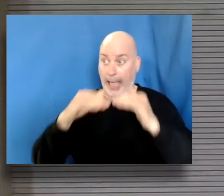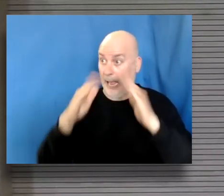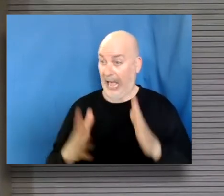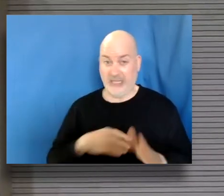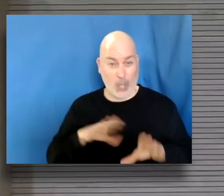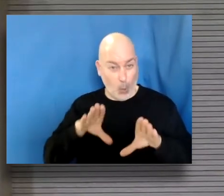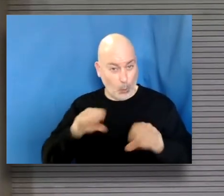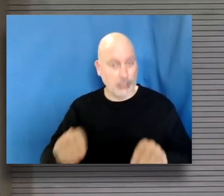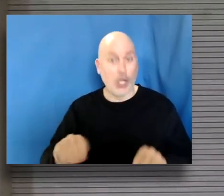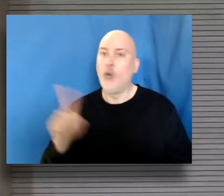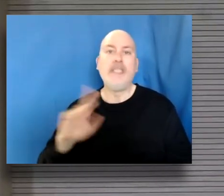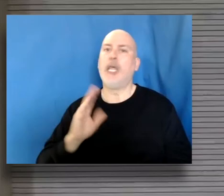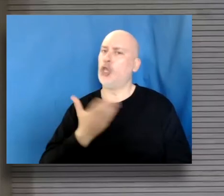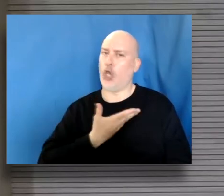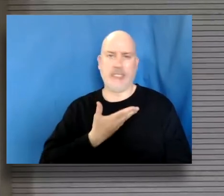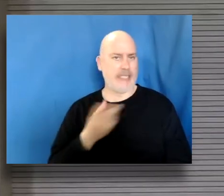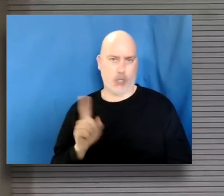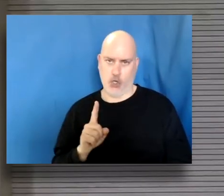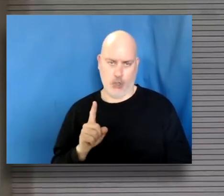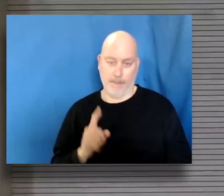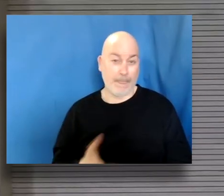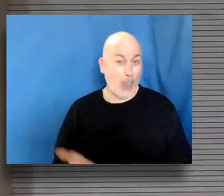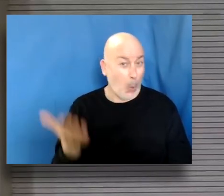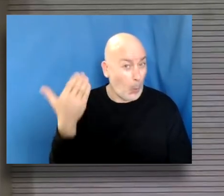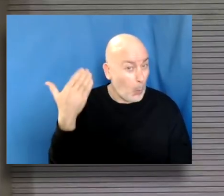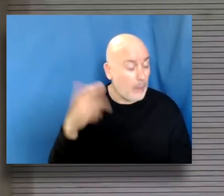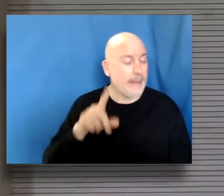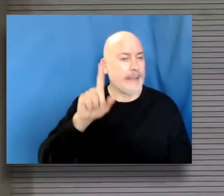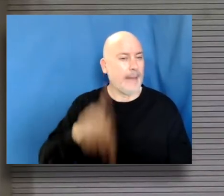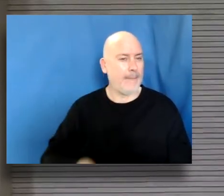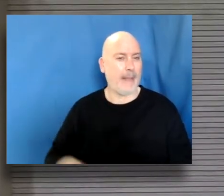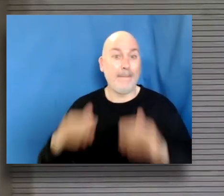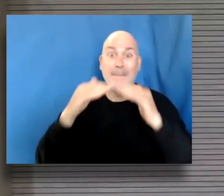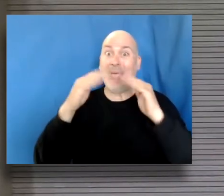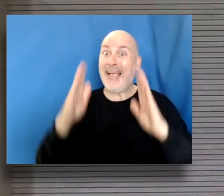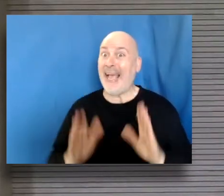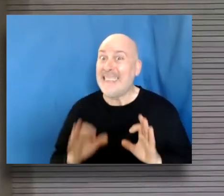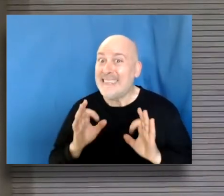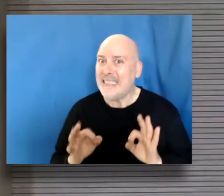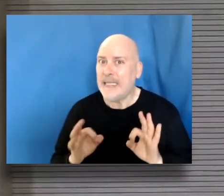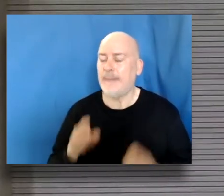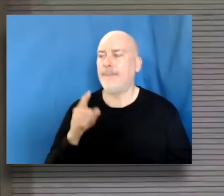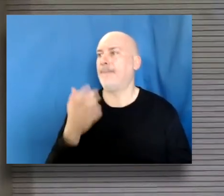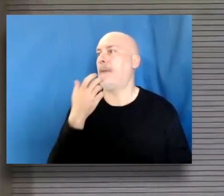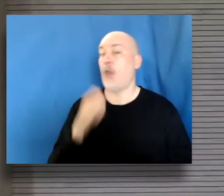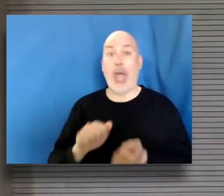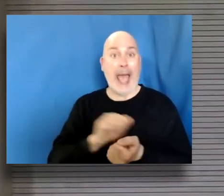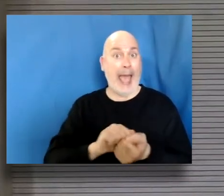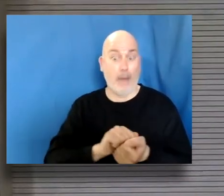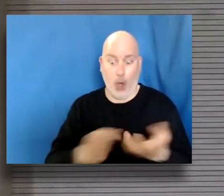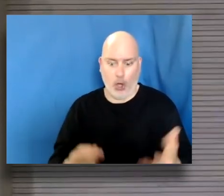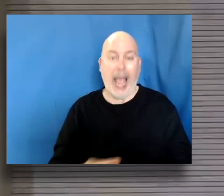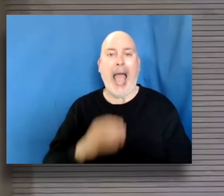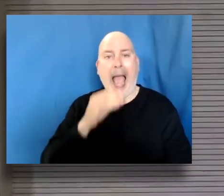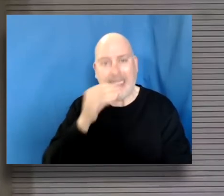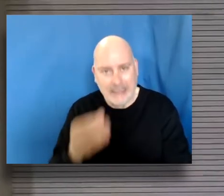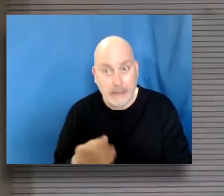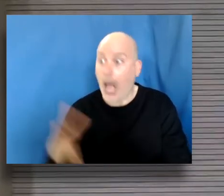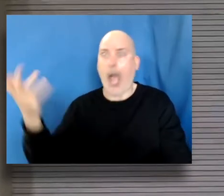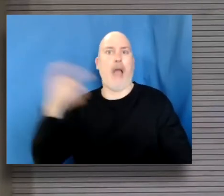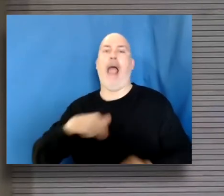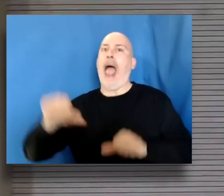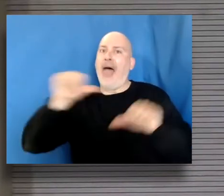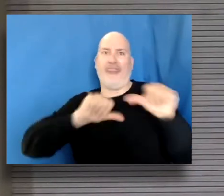no son tóxicos. Antiguamente también se aconsejaba en caso de ingestión de algún jabón administrar aceite.